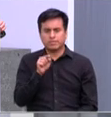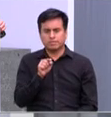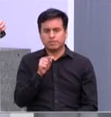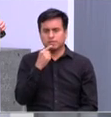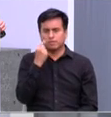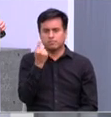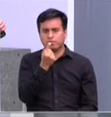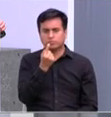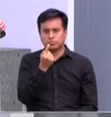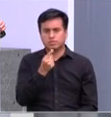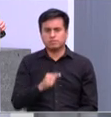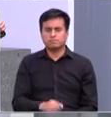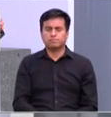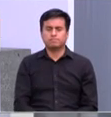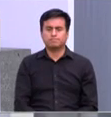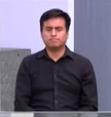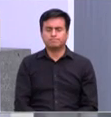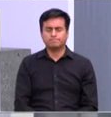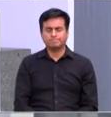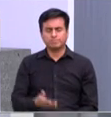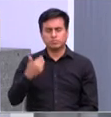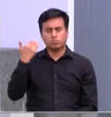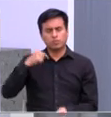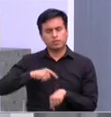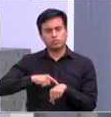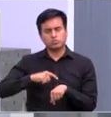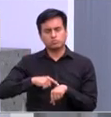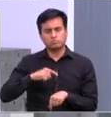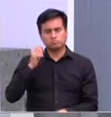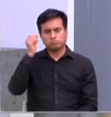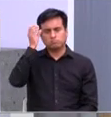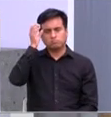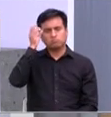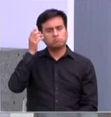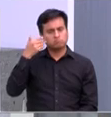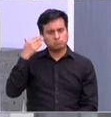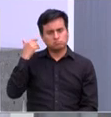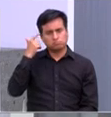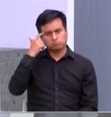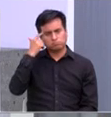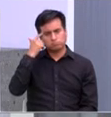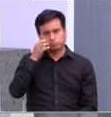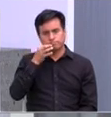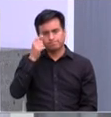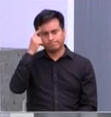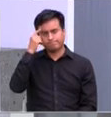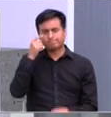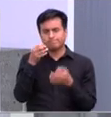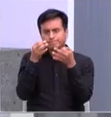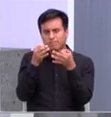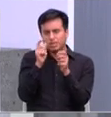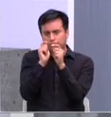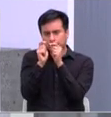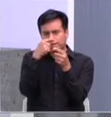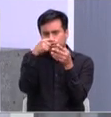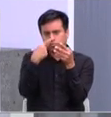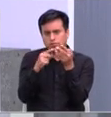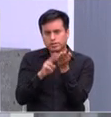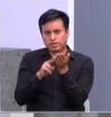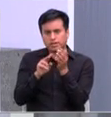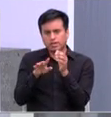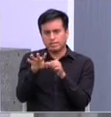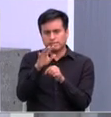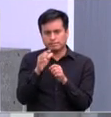la pregunta. Hubo un momento de conciencia en donde se determinaron los peligros reales